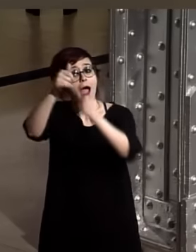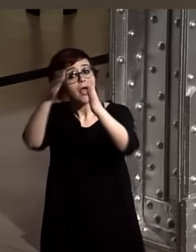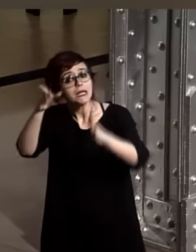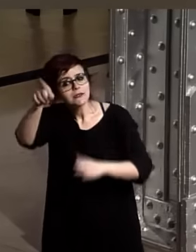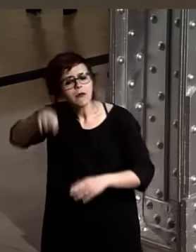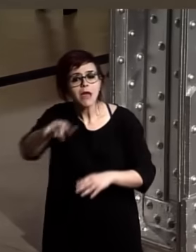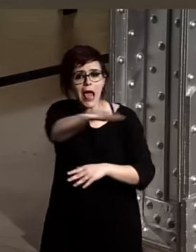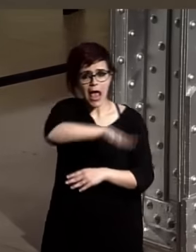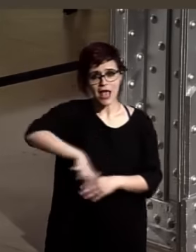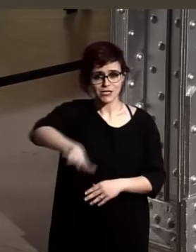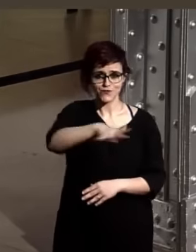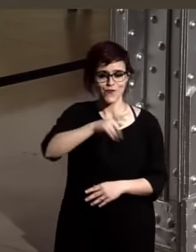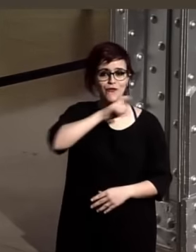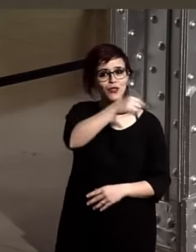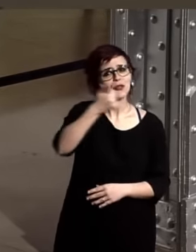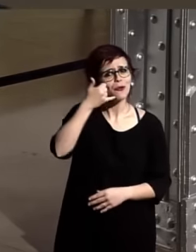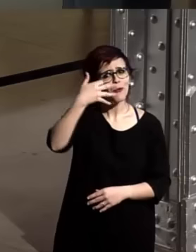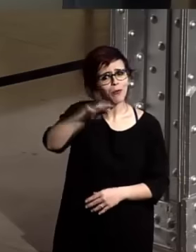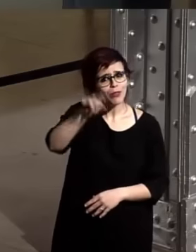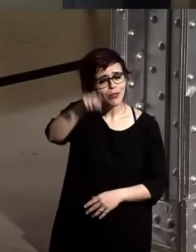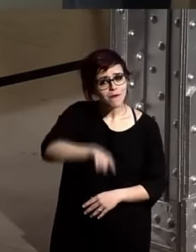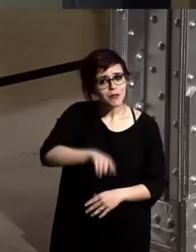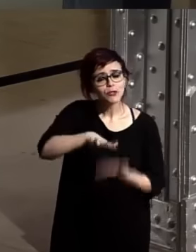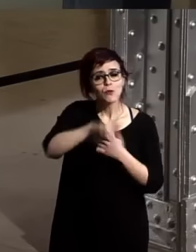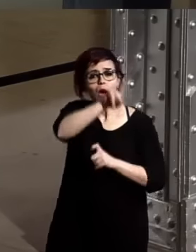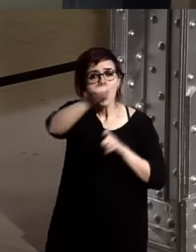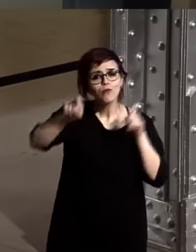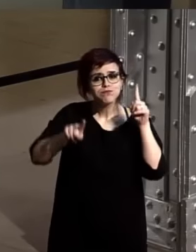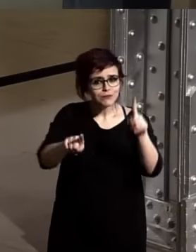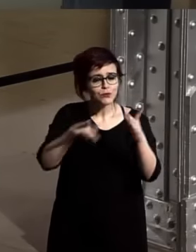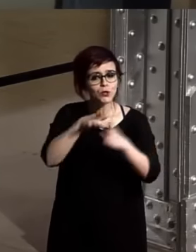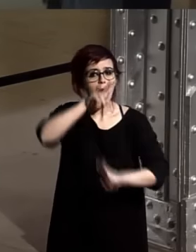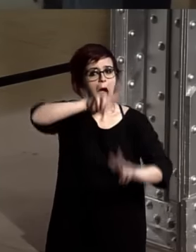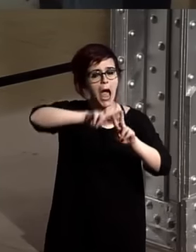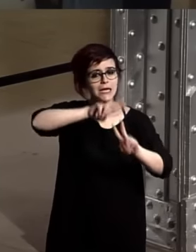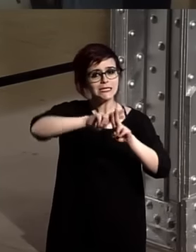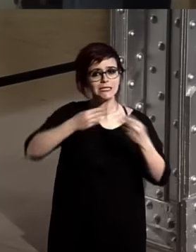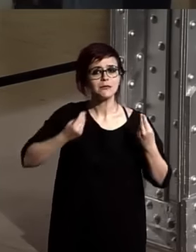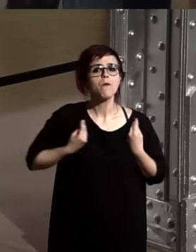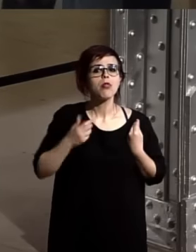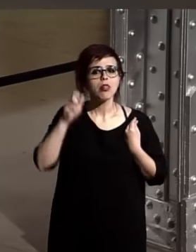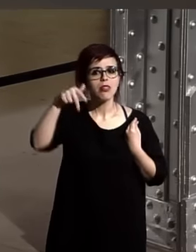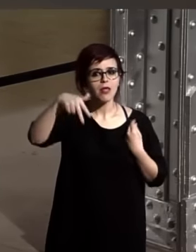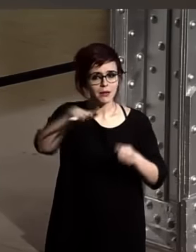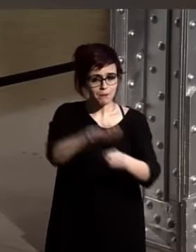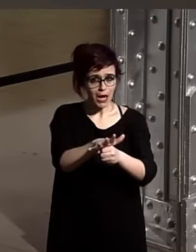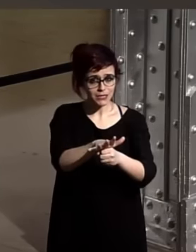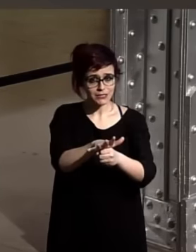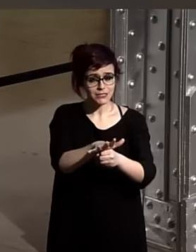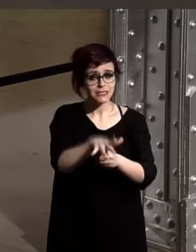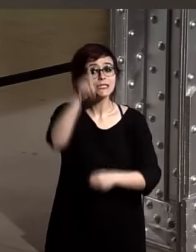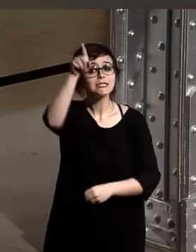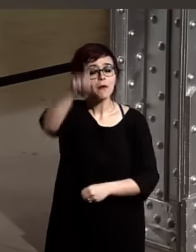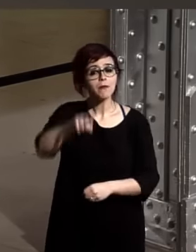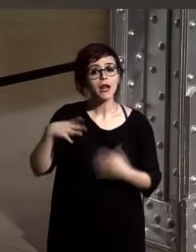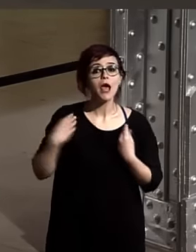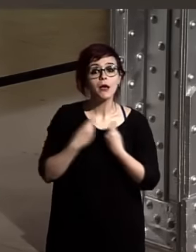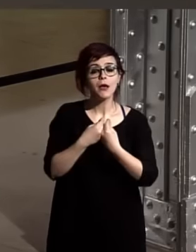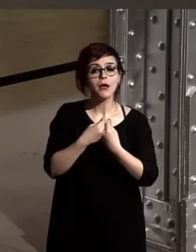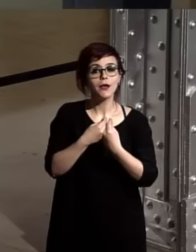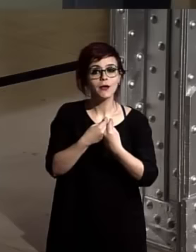en el espacio fundación telefónica podéis también mandar vuestras cuestiones con el hashtag vidaen martes también nos